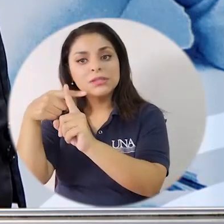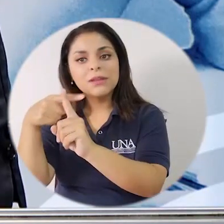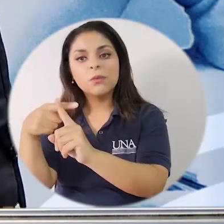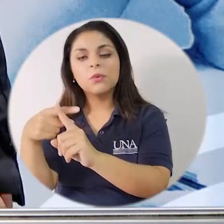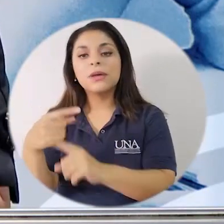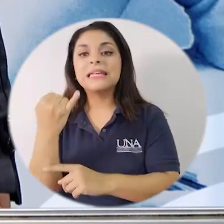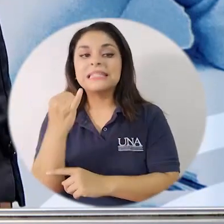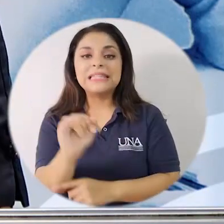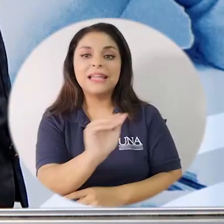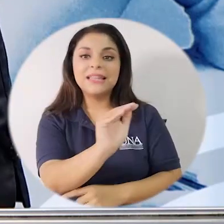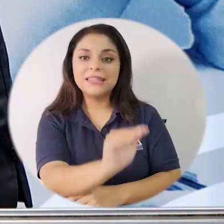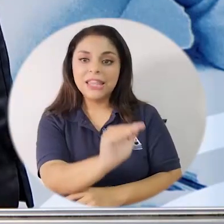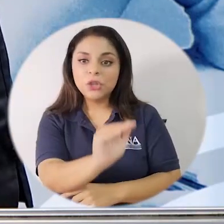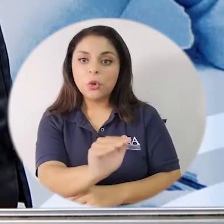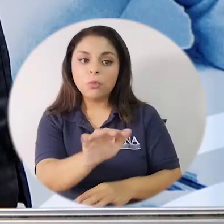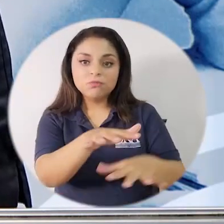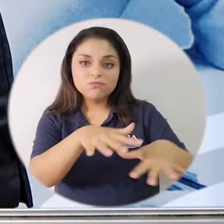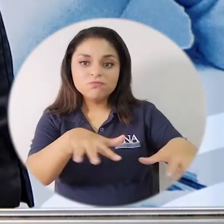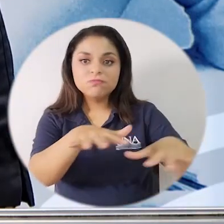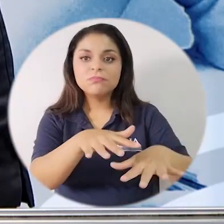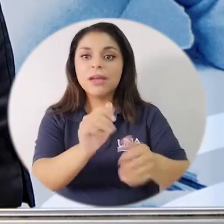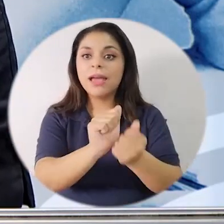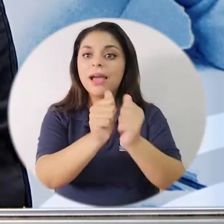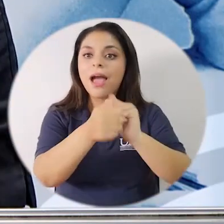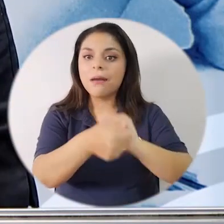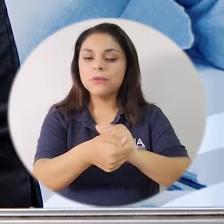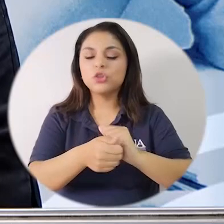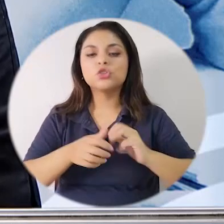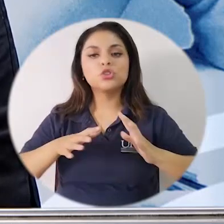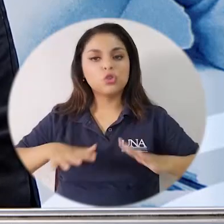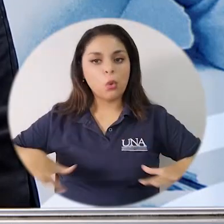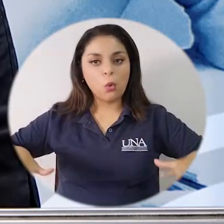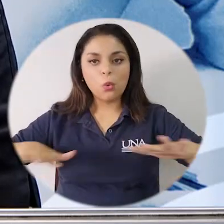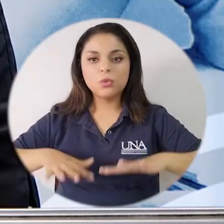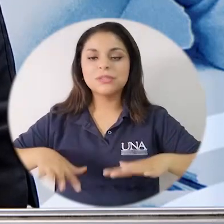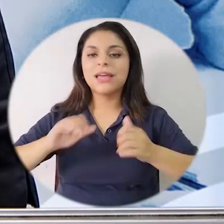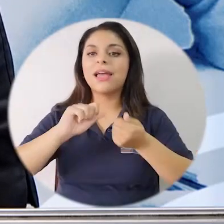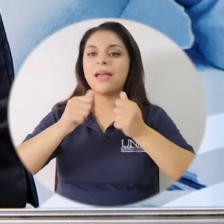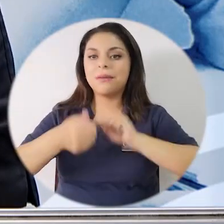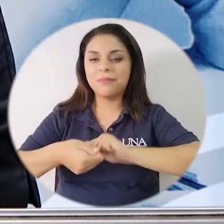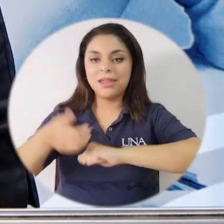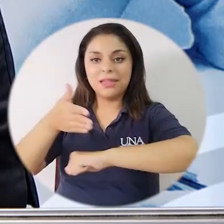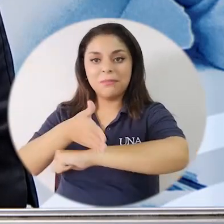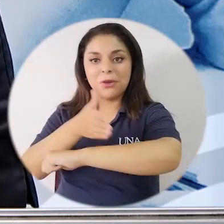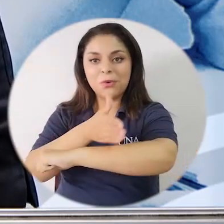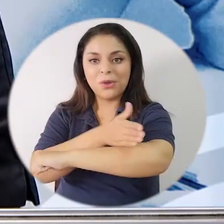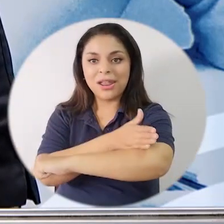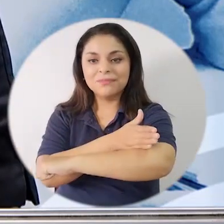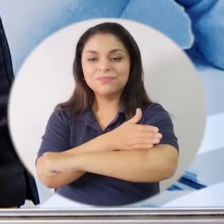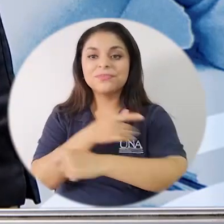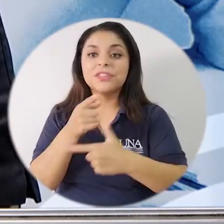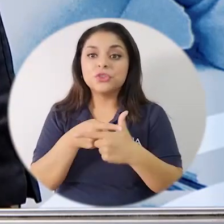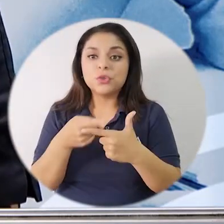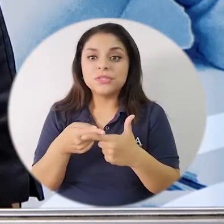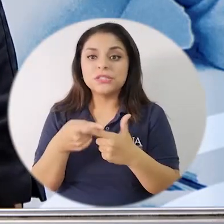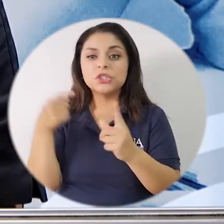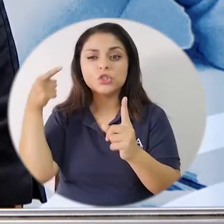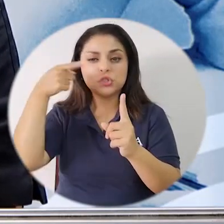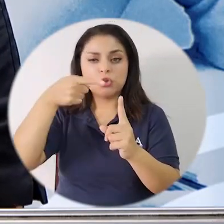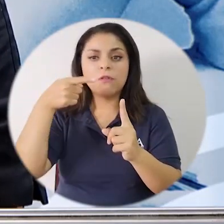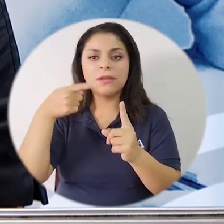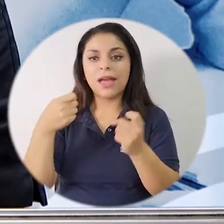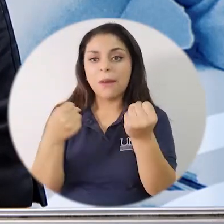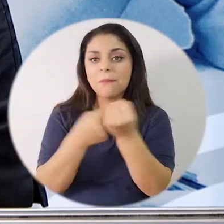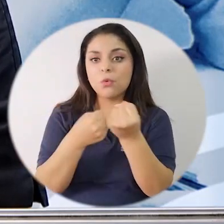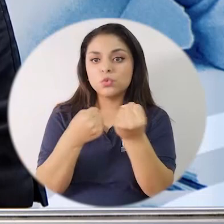vamos a cambiar y todos vamos a mejorar. Entonces, lo que hablaba mi compañero Manuel de los apoyos sociales, ahorita en pandemia es